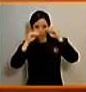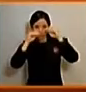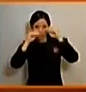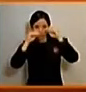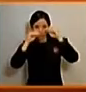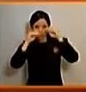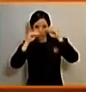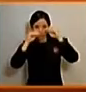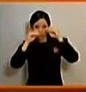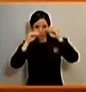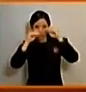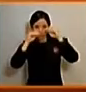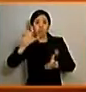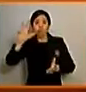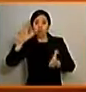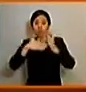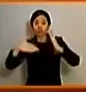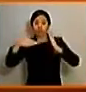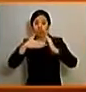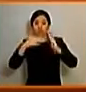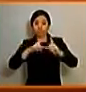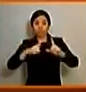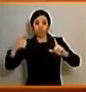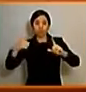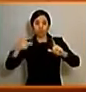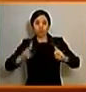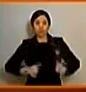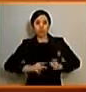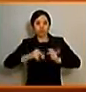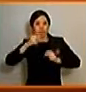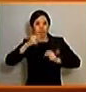su jugada doble de 3 millones de lempiras. Vivan sus